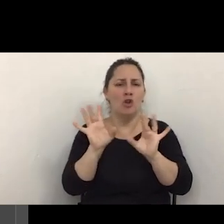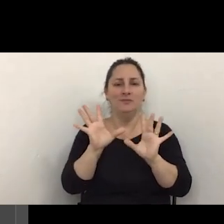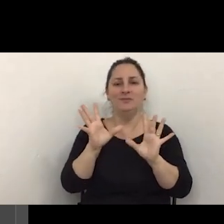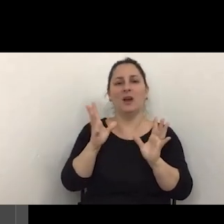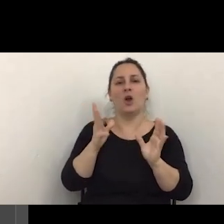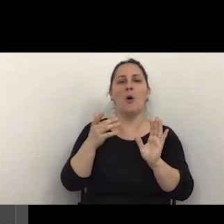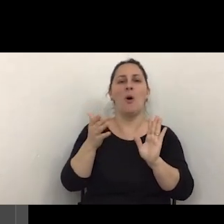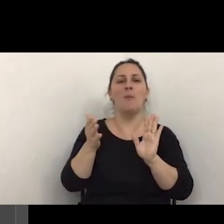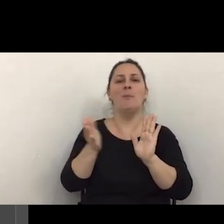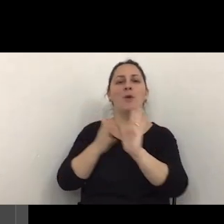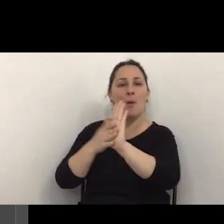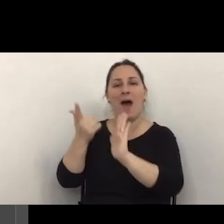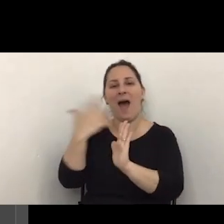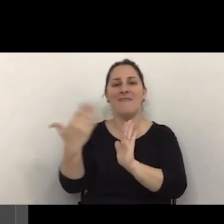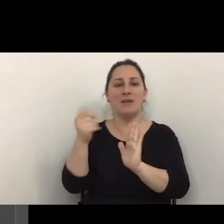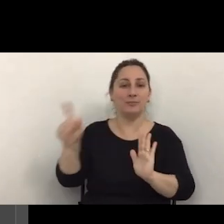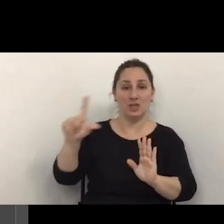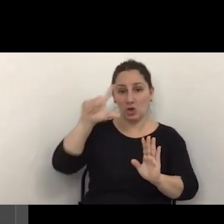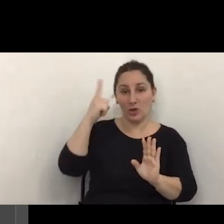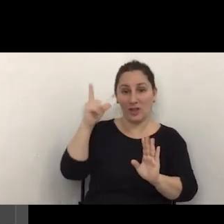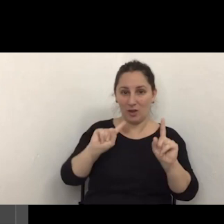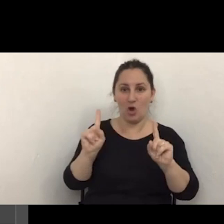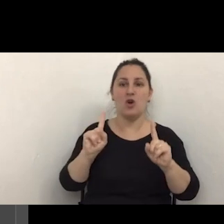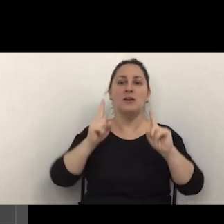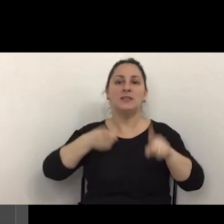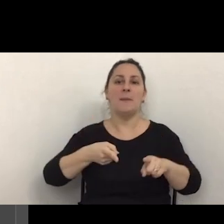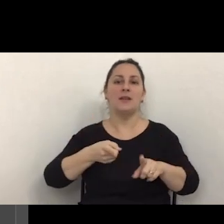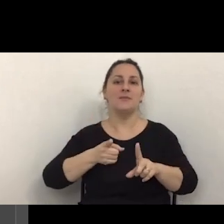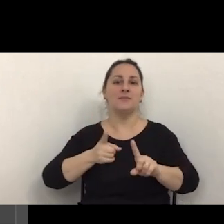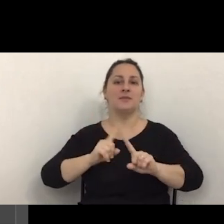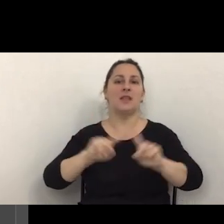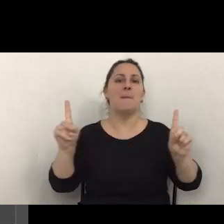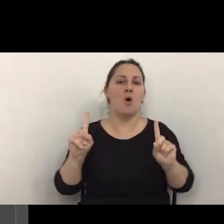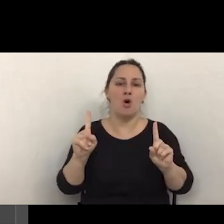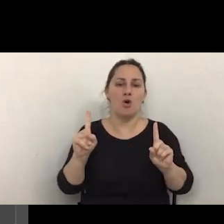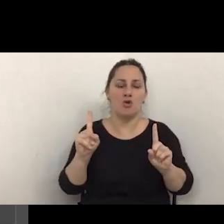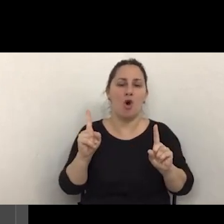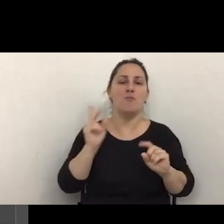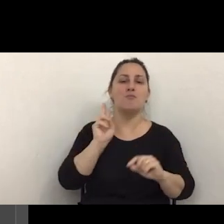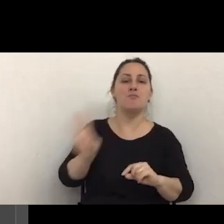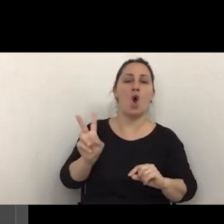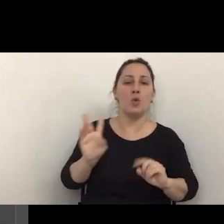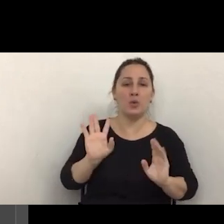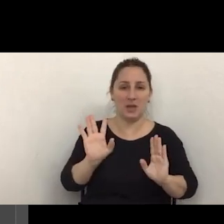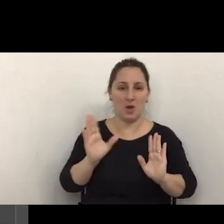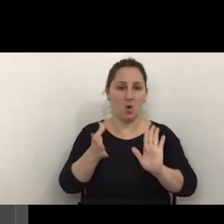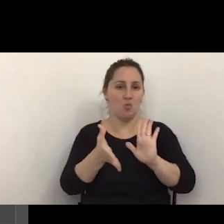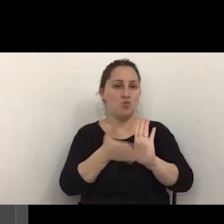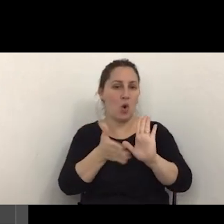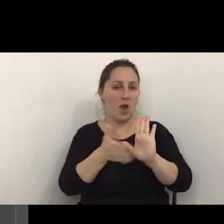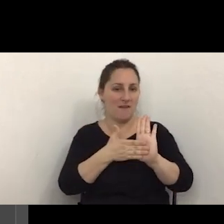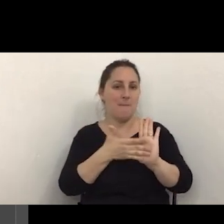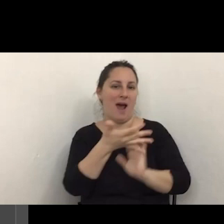la carga de probar su inocencia, sino obviamente tampoco, mucho menos, prohibirle producir la prueba para